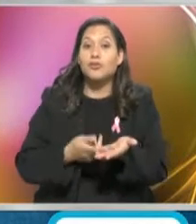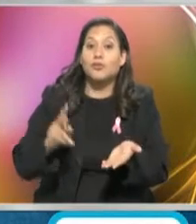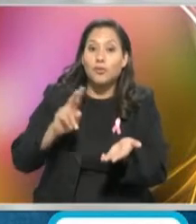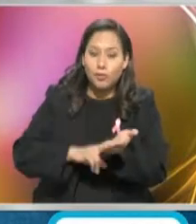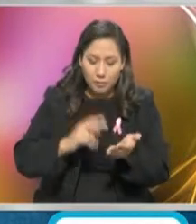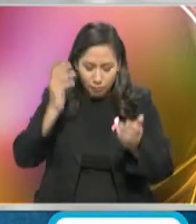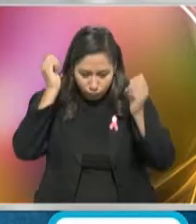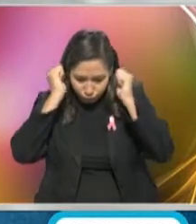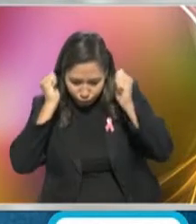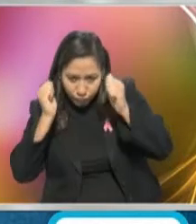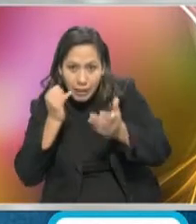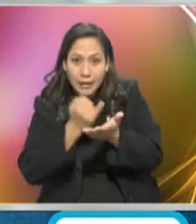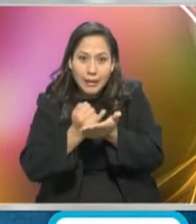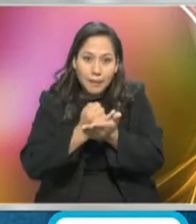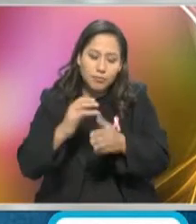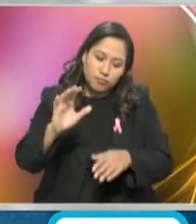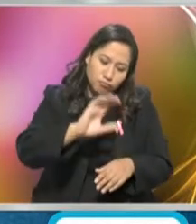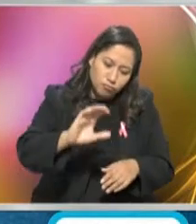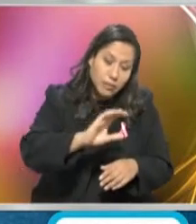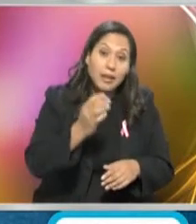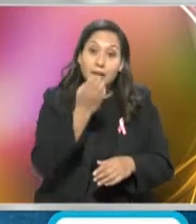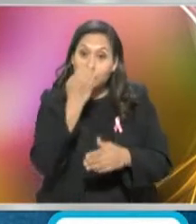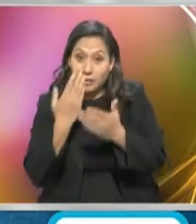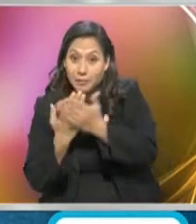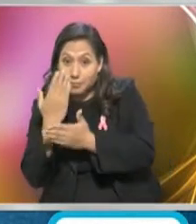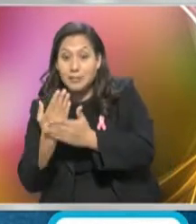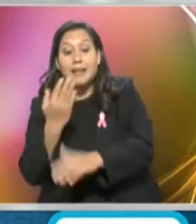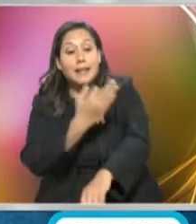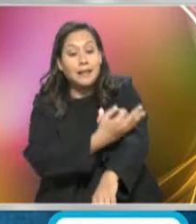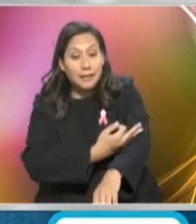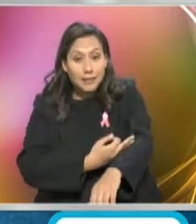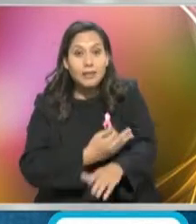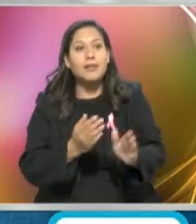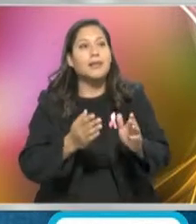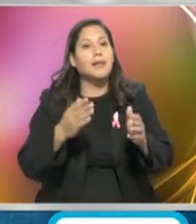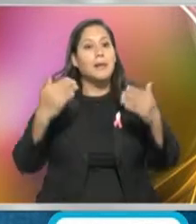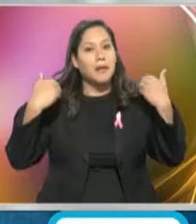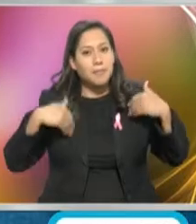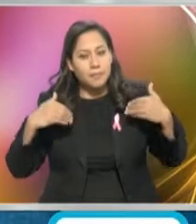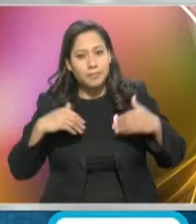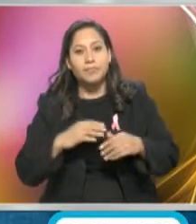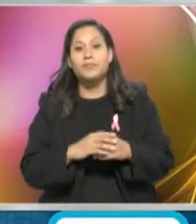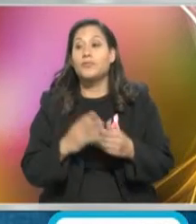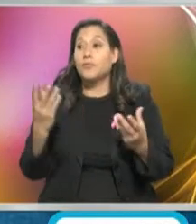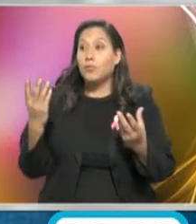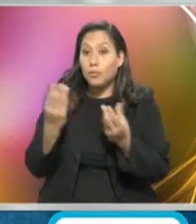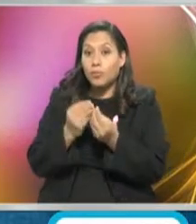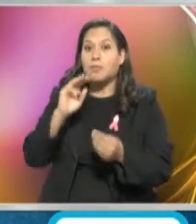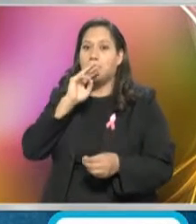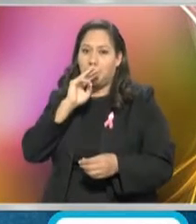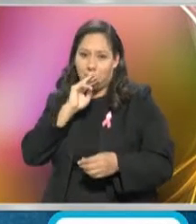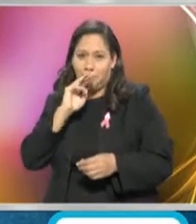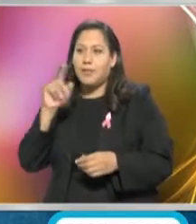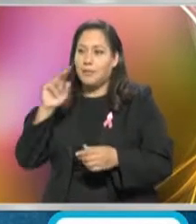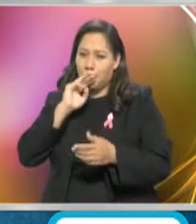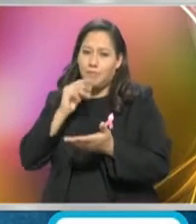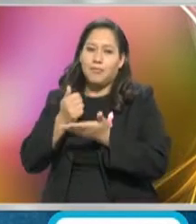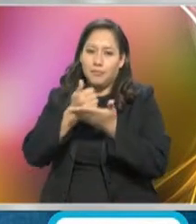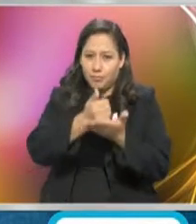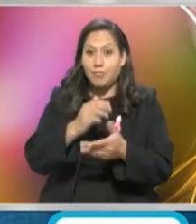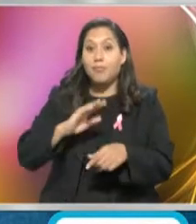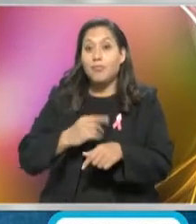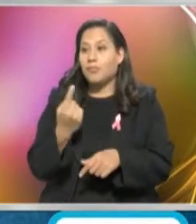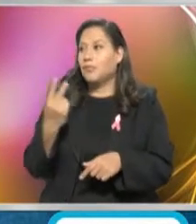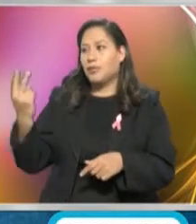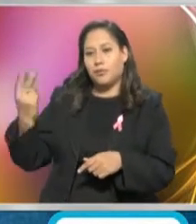baño. Él va a la escuela en la mañana y en la tarde se dedica a hacer Increíble. esto. Y junto con su mamá, que su mamá también lo ayuda, porque